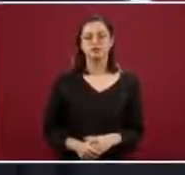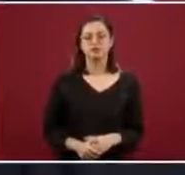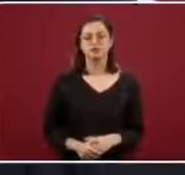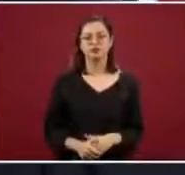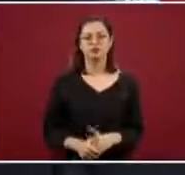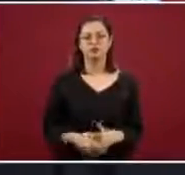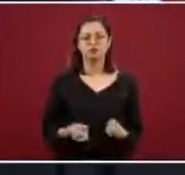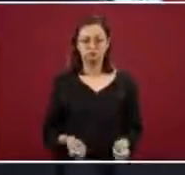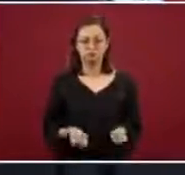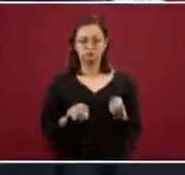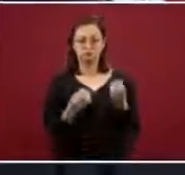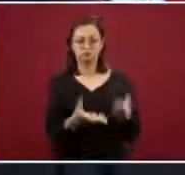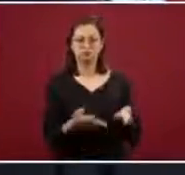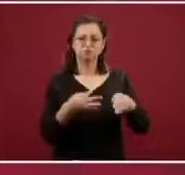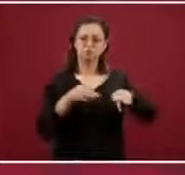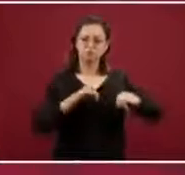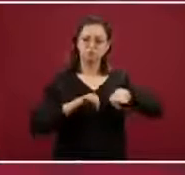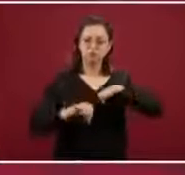trabajo